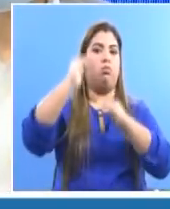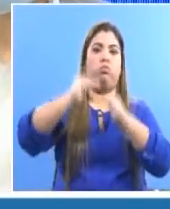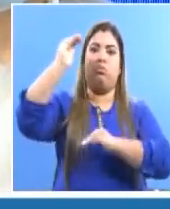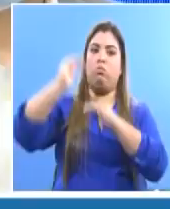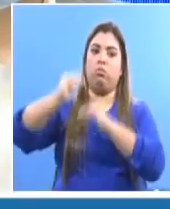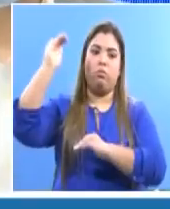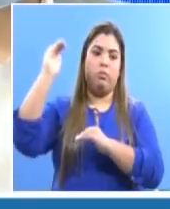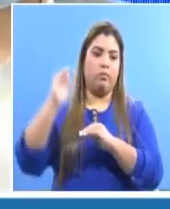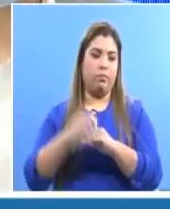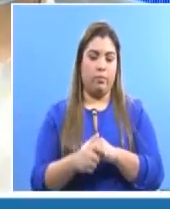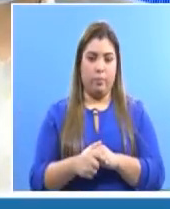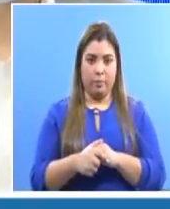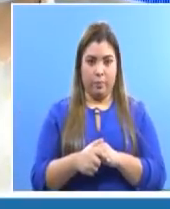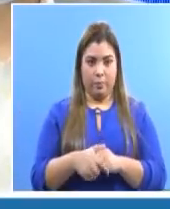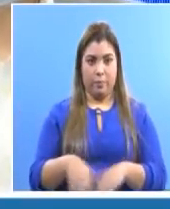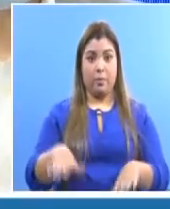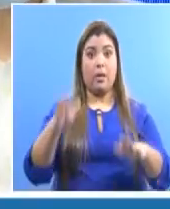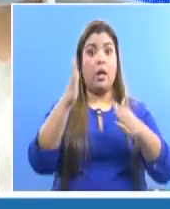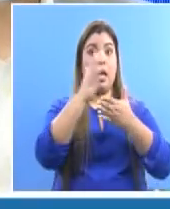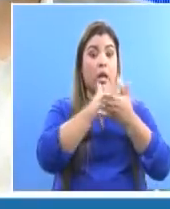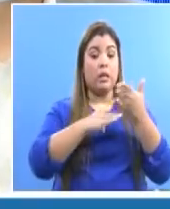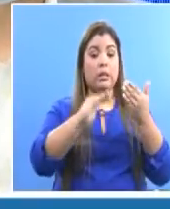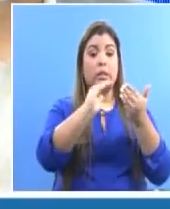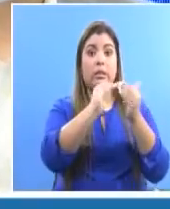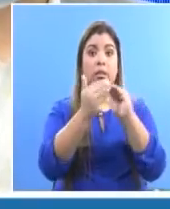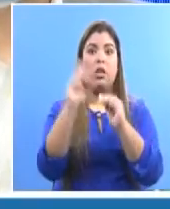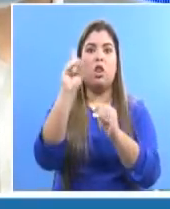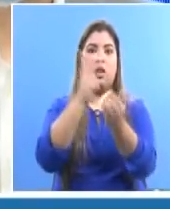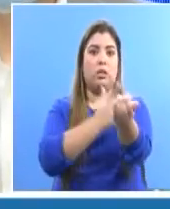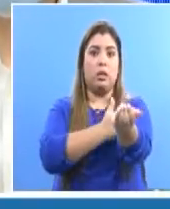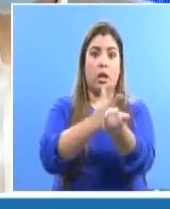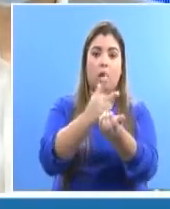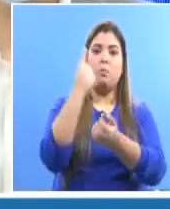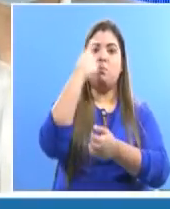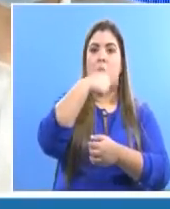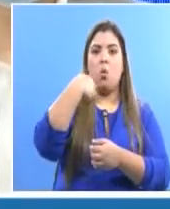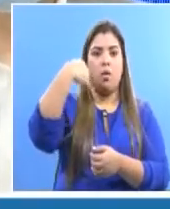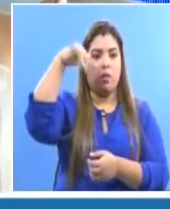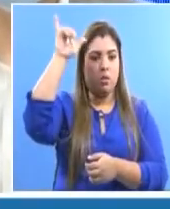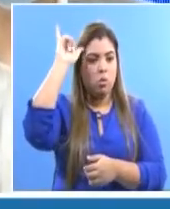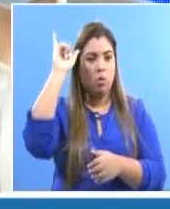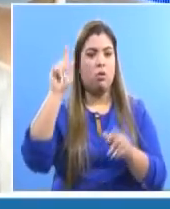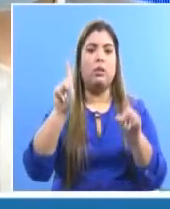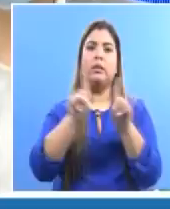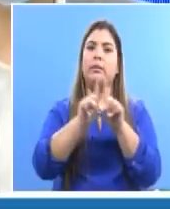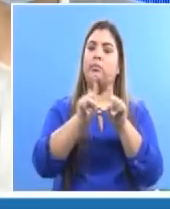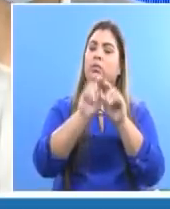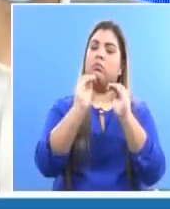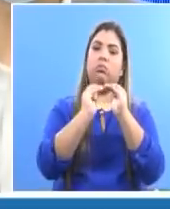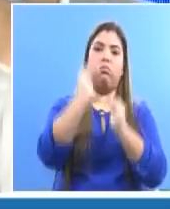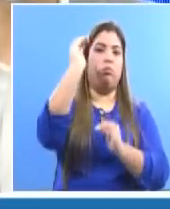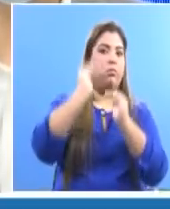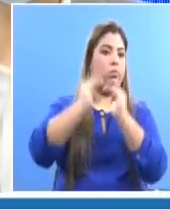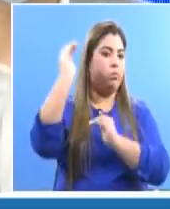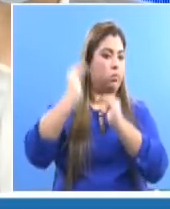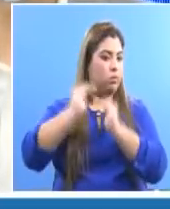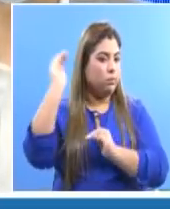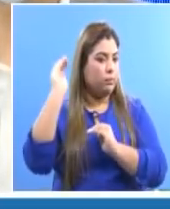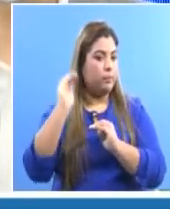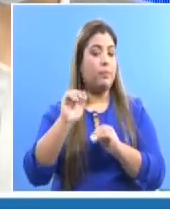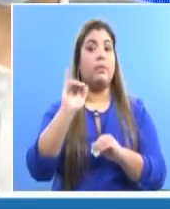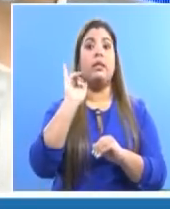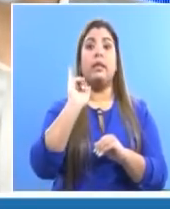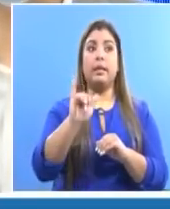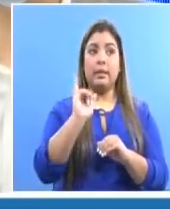en algunos distritos de Chiriquí y también de Bocas del Toro se mantiene alta, y es donde ese riesgo